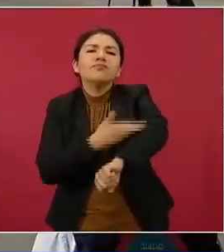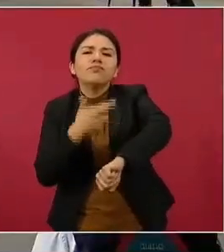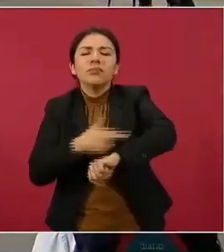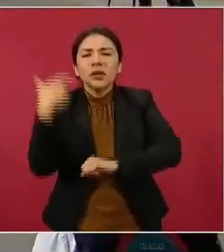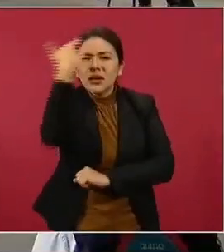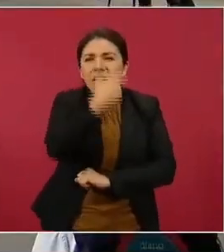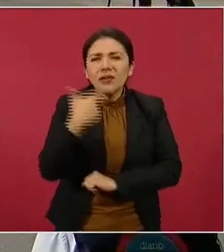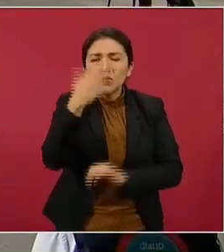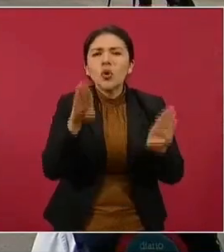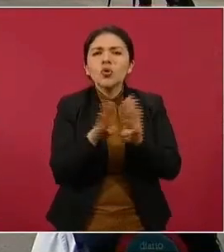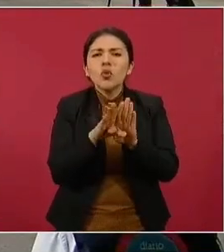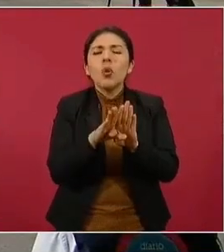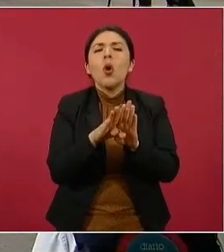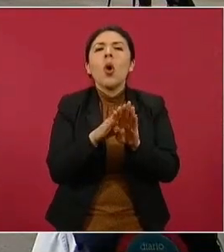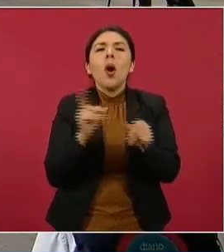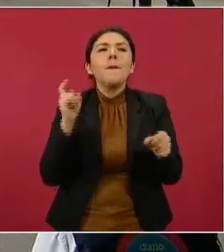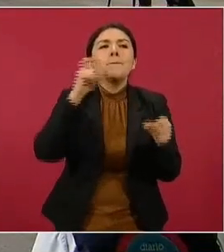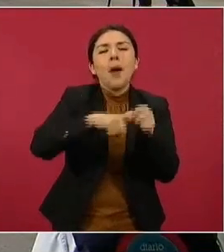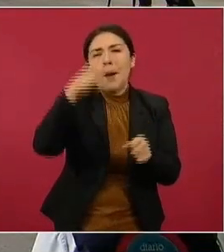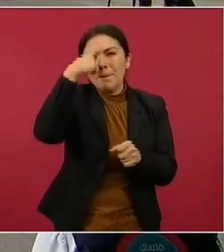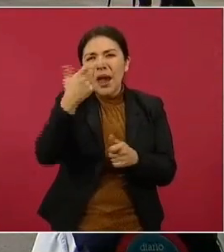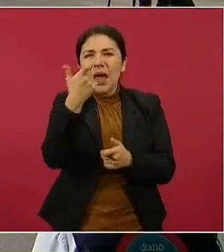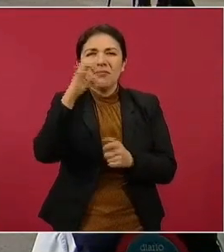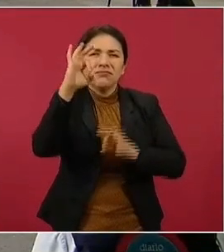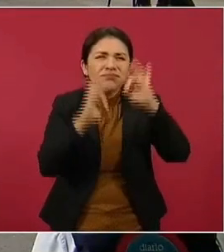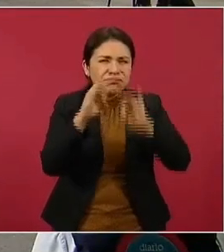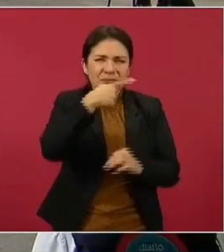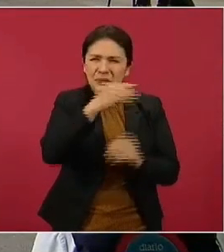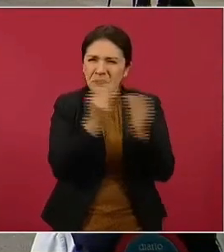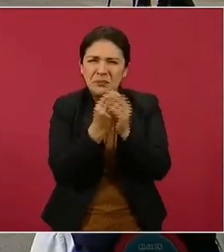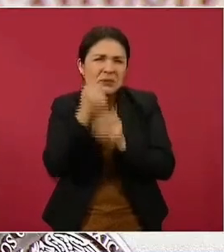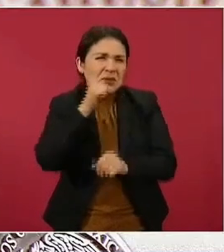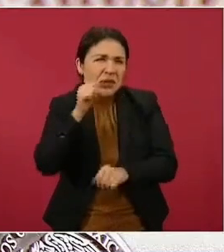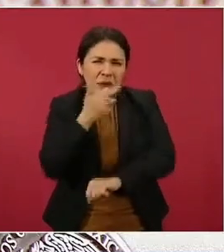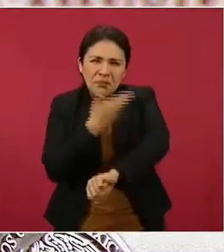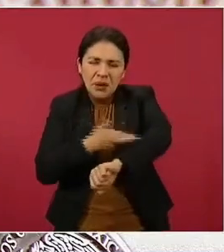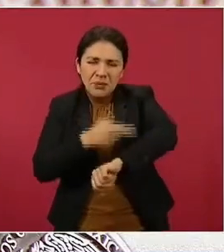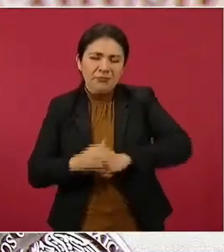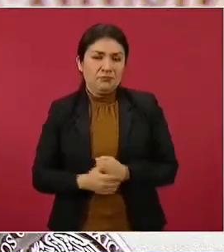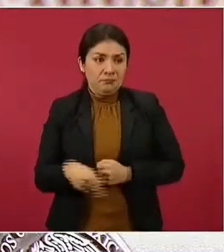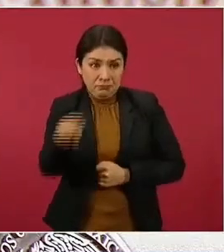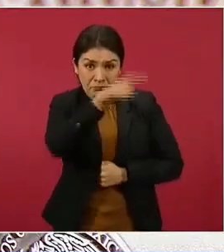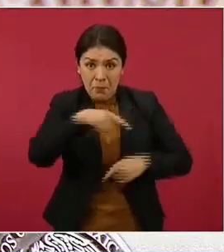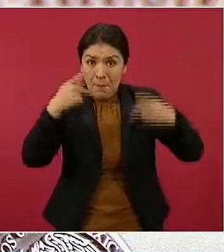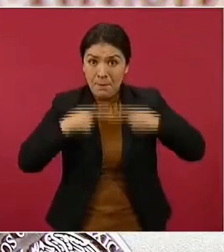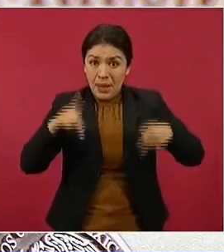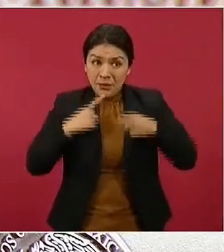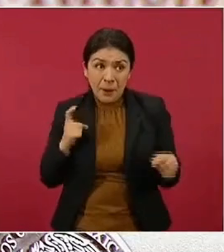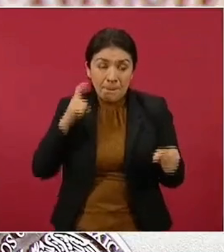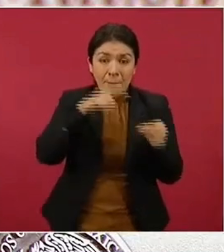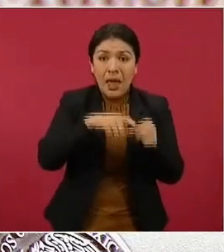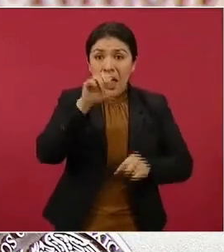de adscripciones. Así que becarios e investigadores del Sistema Nacional de